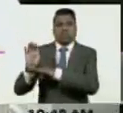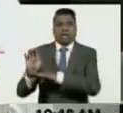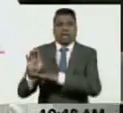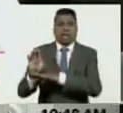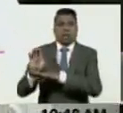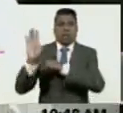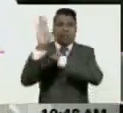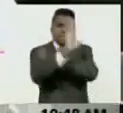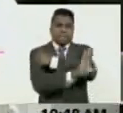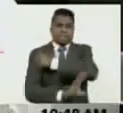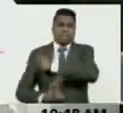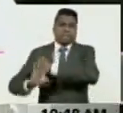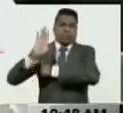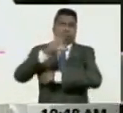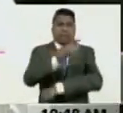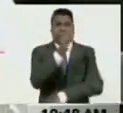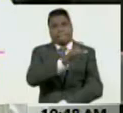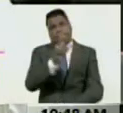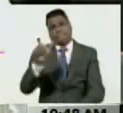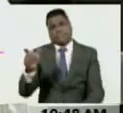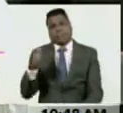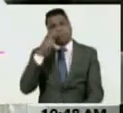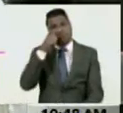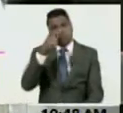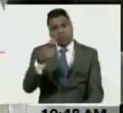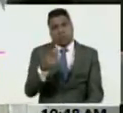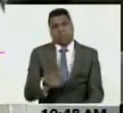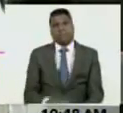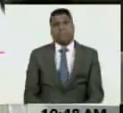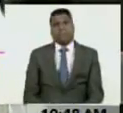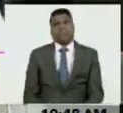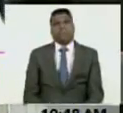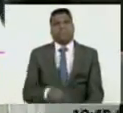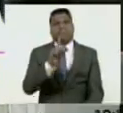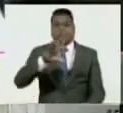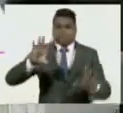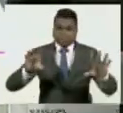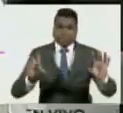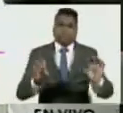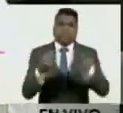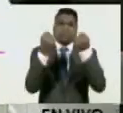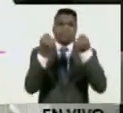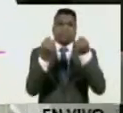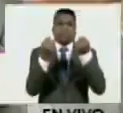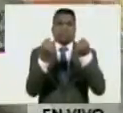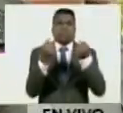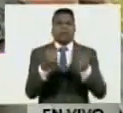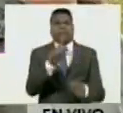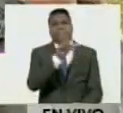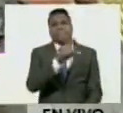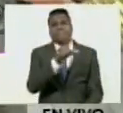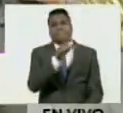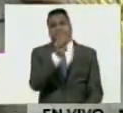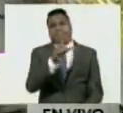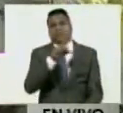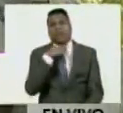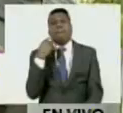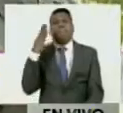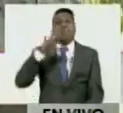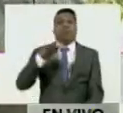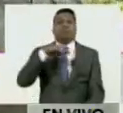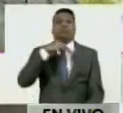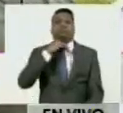informar que fueron rescatadas y salvadas de ser fallecidos por inmersión 127